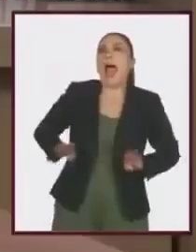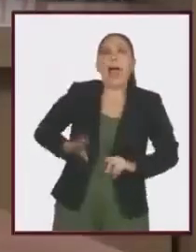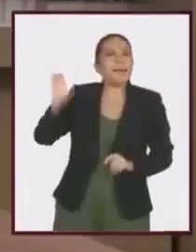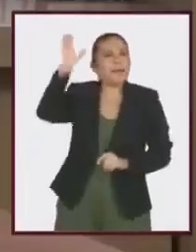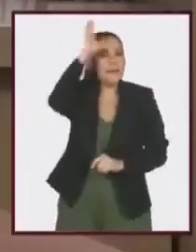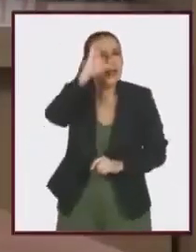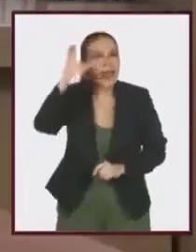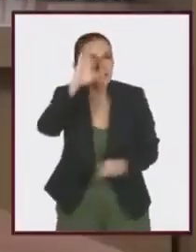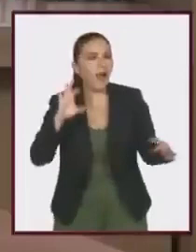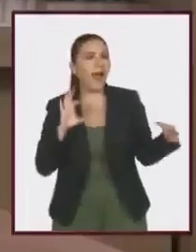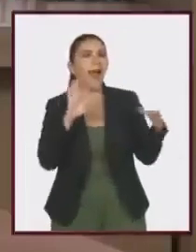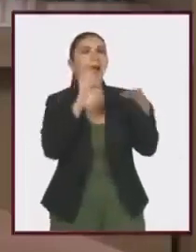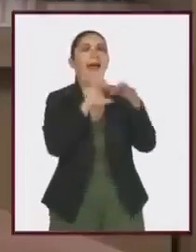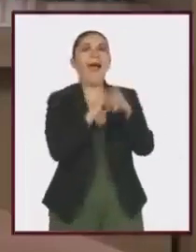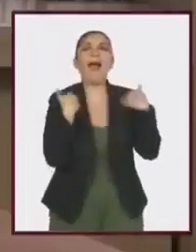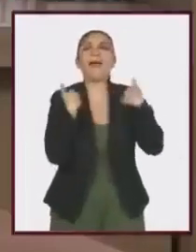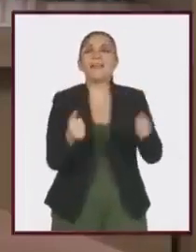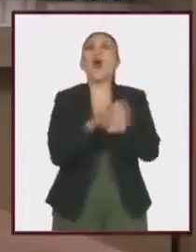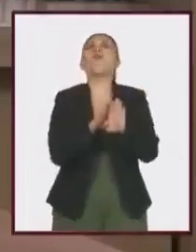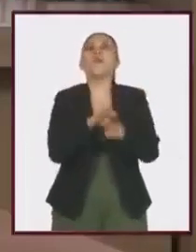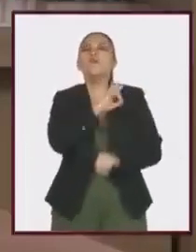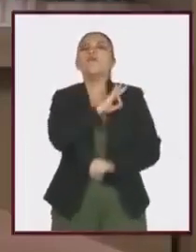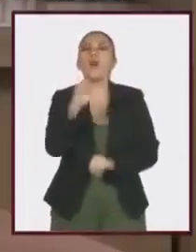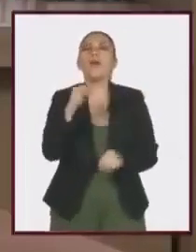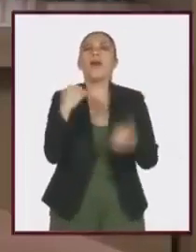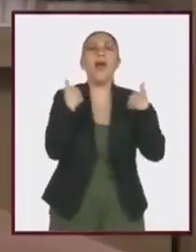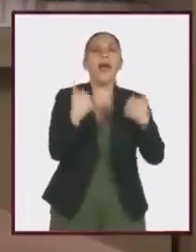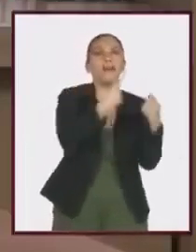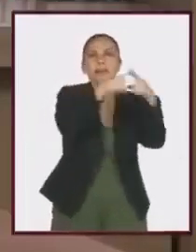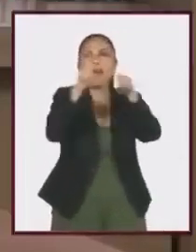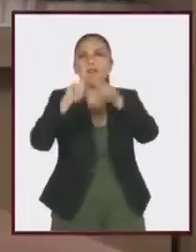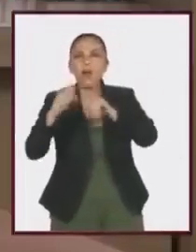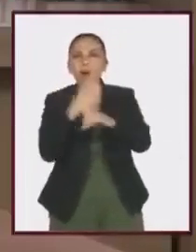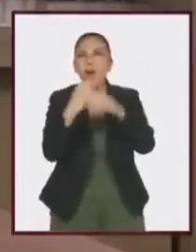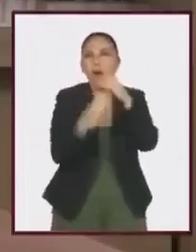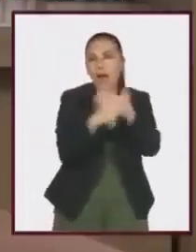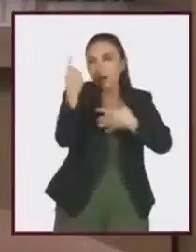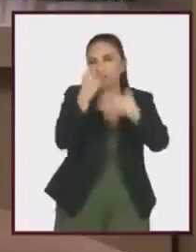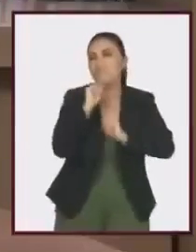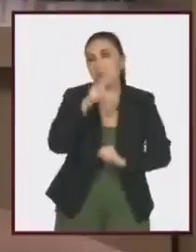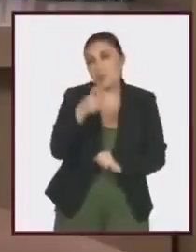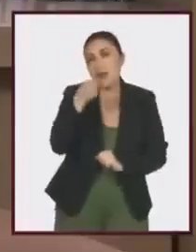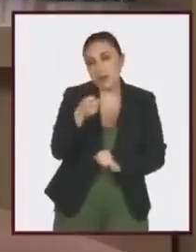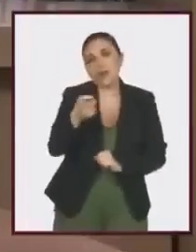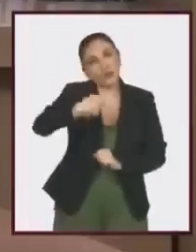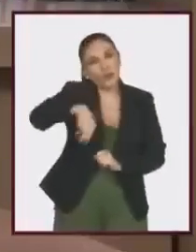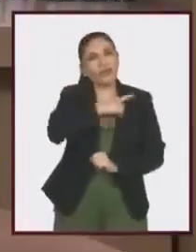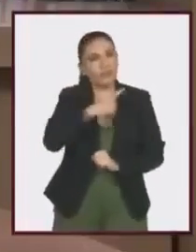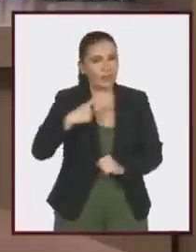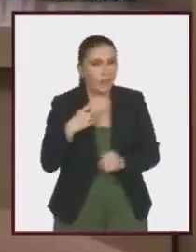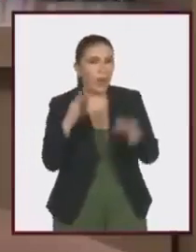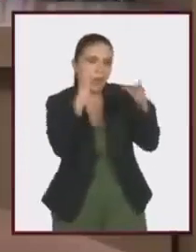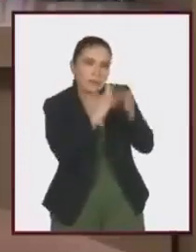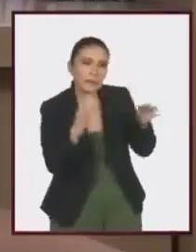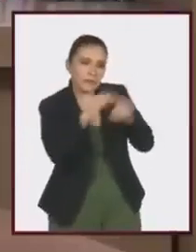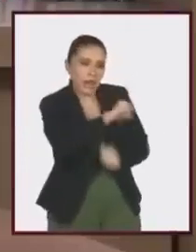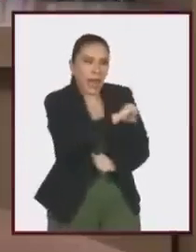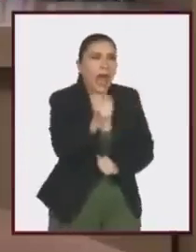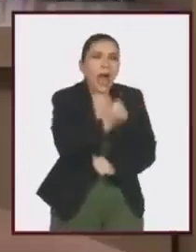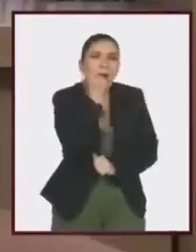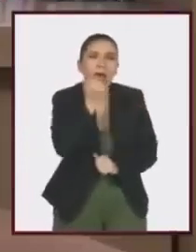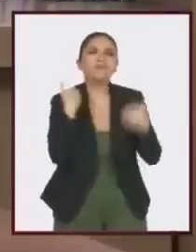una relación crítica a partir de estos elementos que les vamos a ir ofreciendo a los estudiantes para